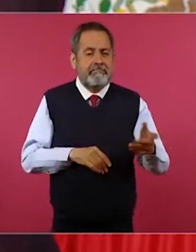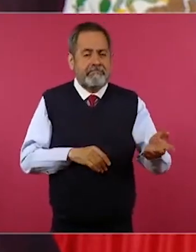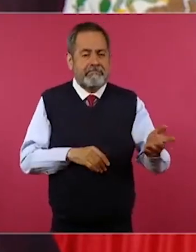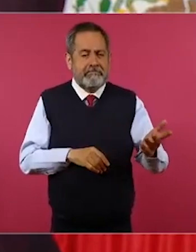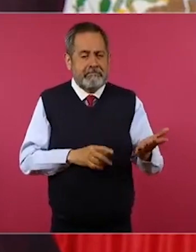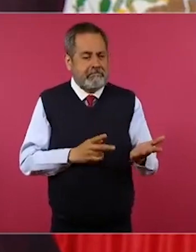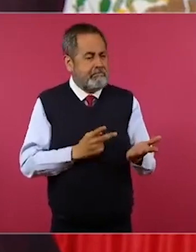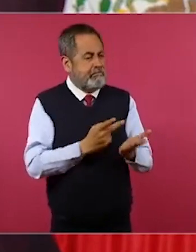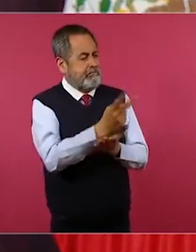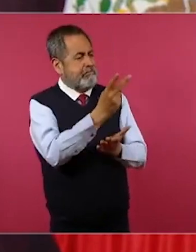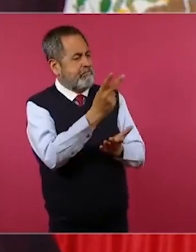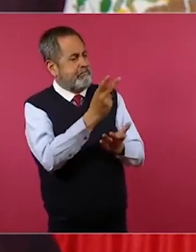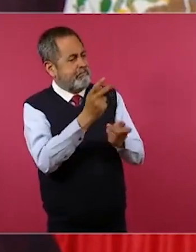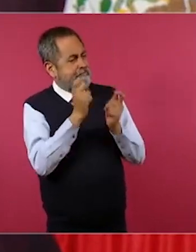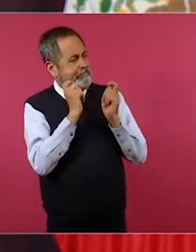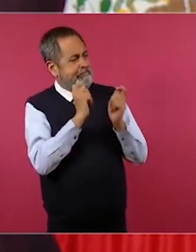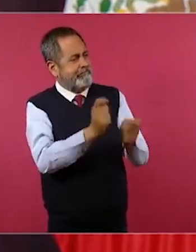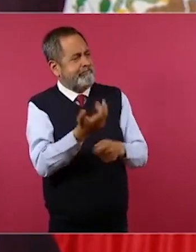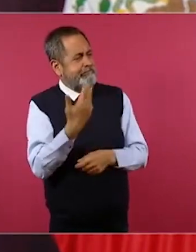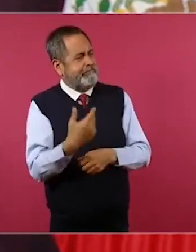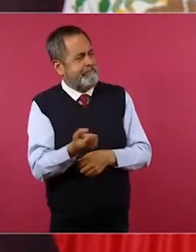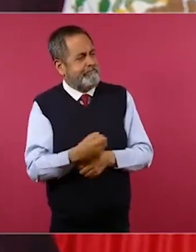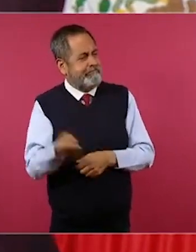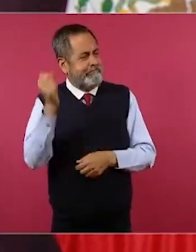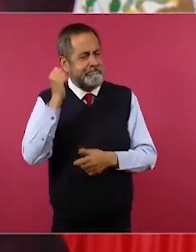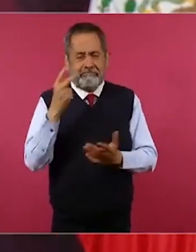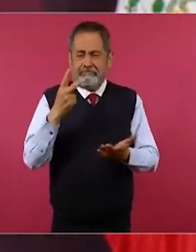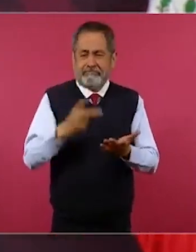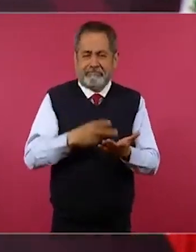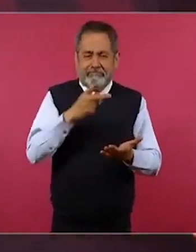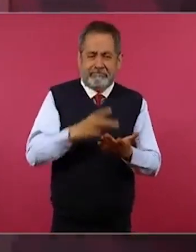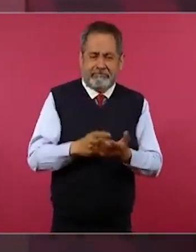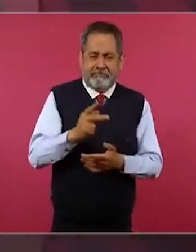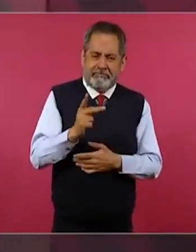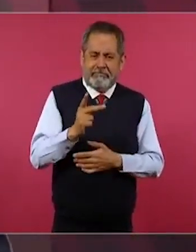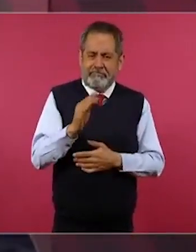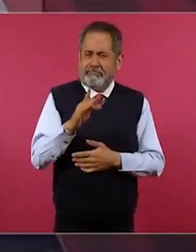premio Nobel del periodismo, dos veces Pulitzer,